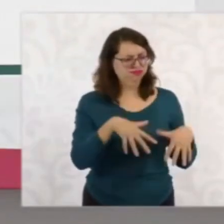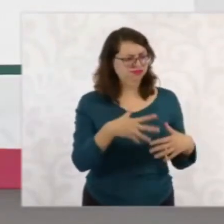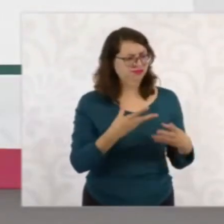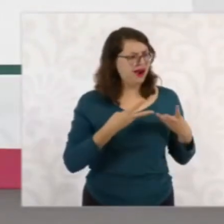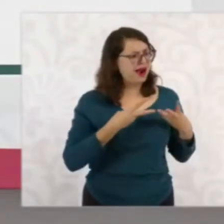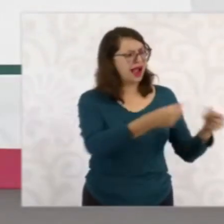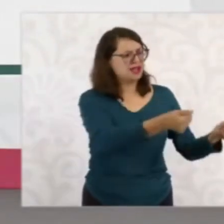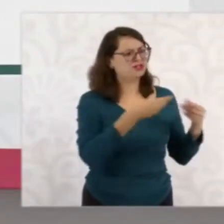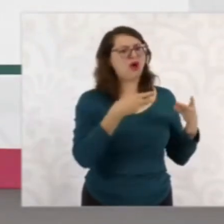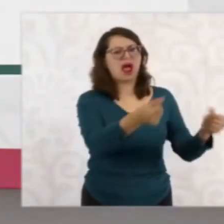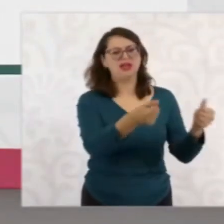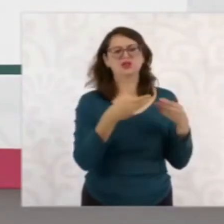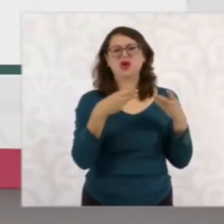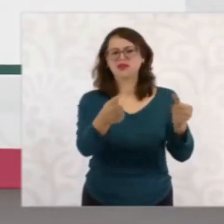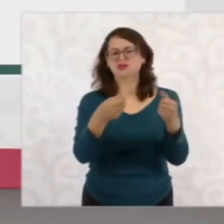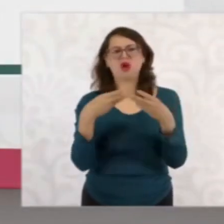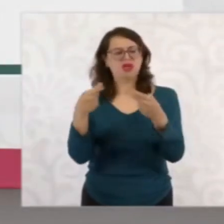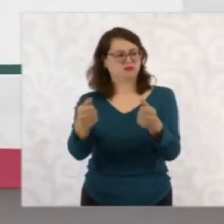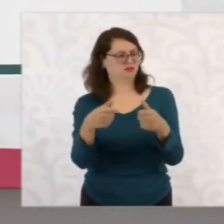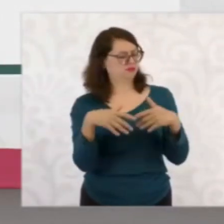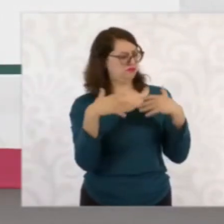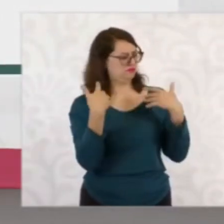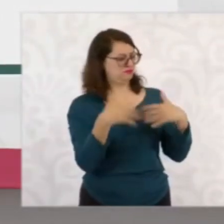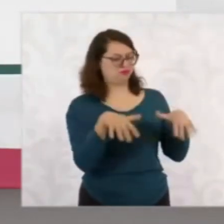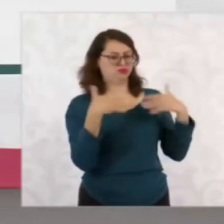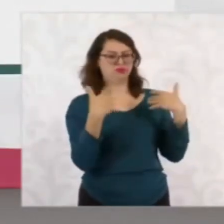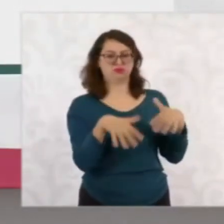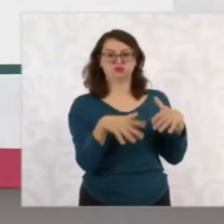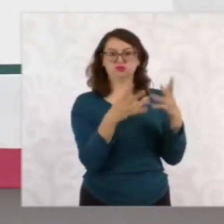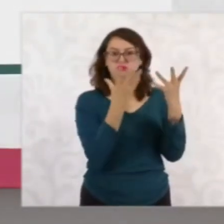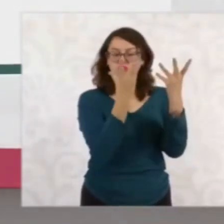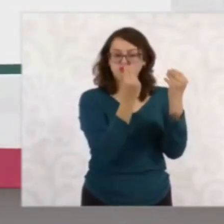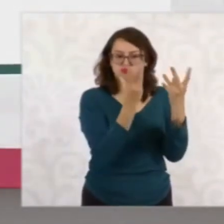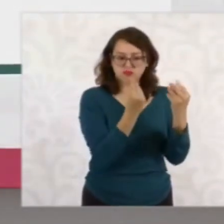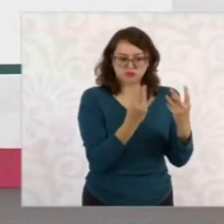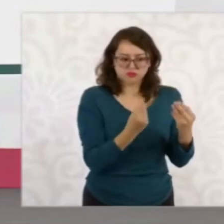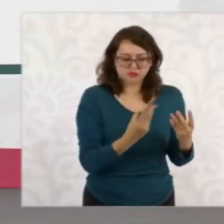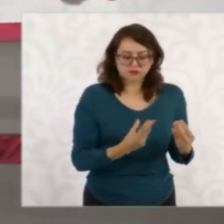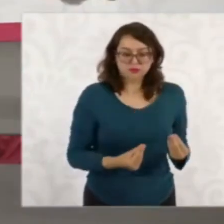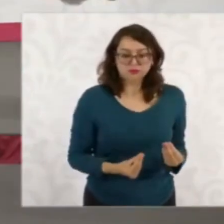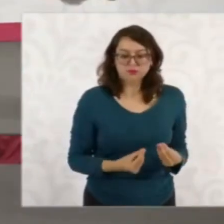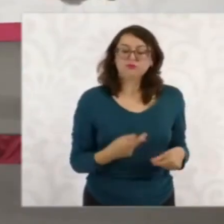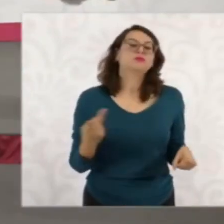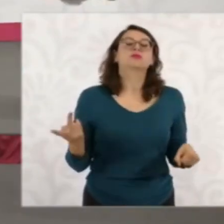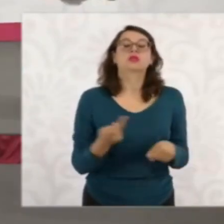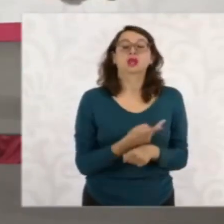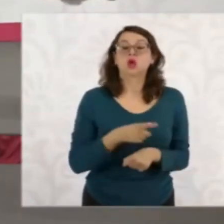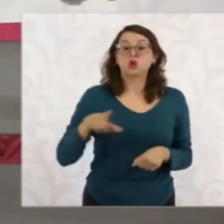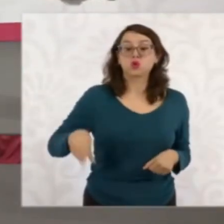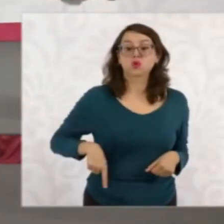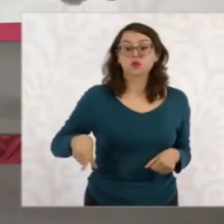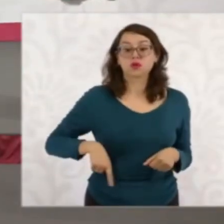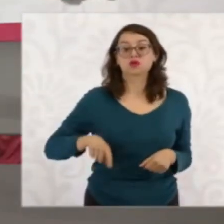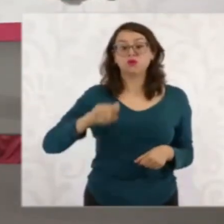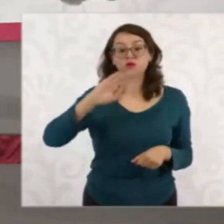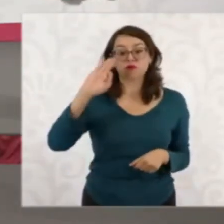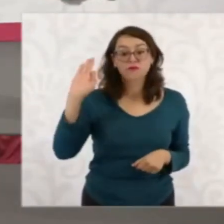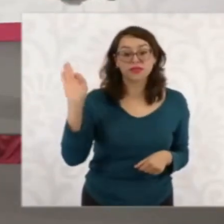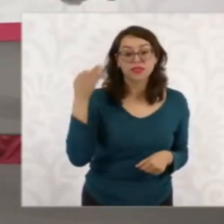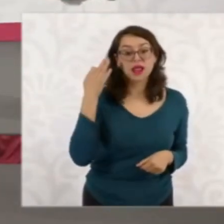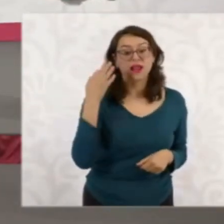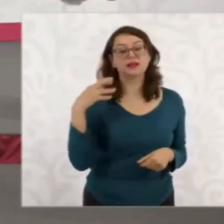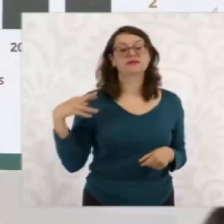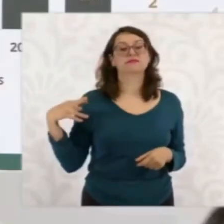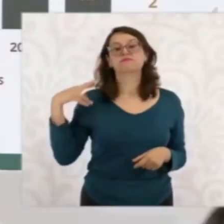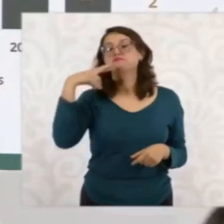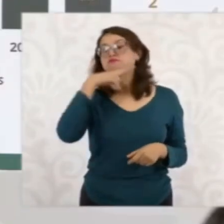desastre, digamos, ordinarias y extraordinarias. Las extraordinarias son aquellas donde el gobierno federal soltaba dinero sin necesidad que el